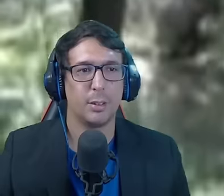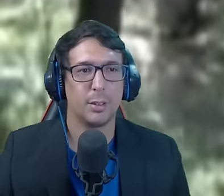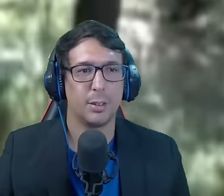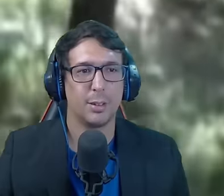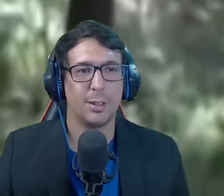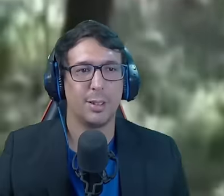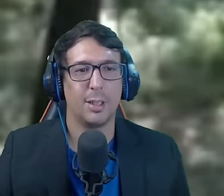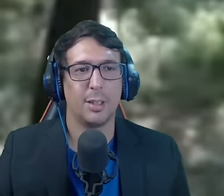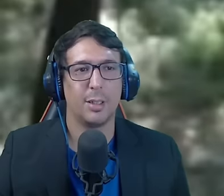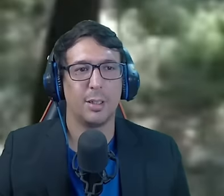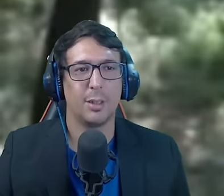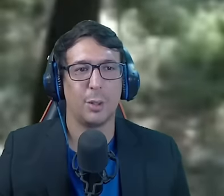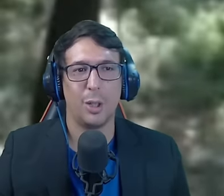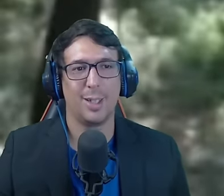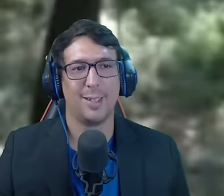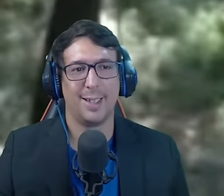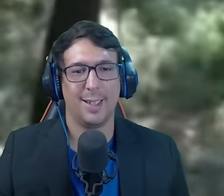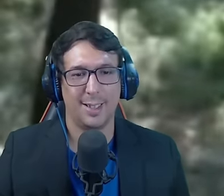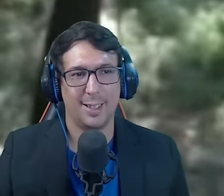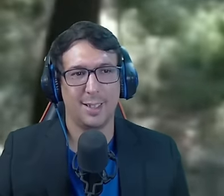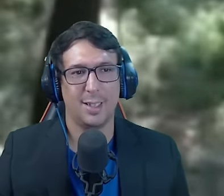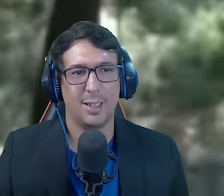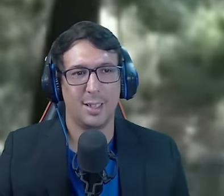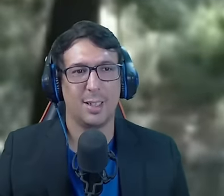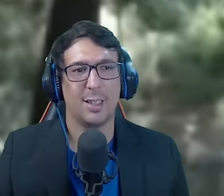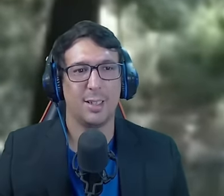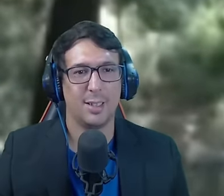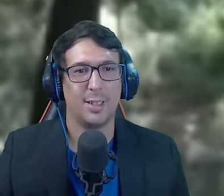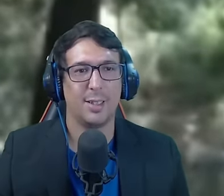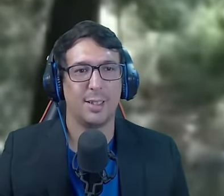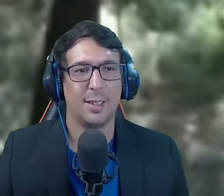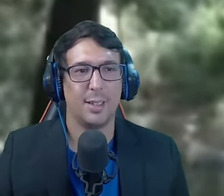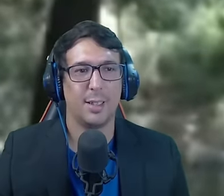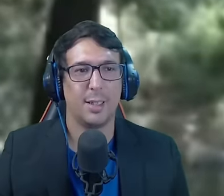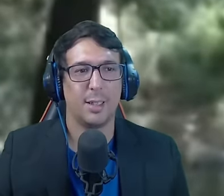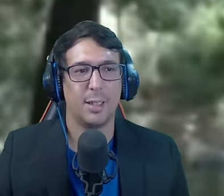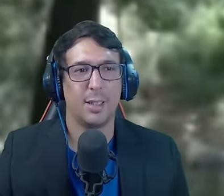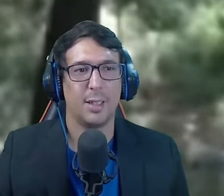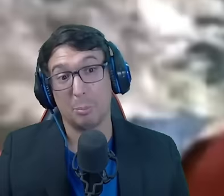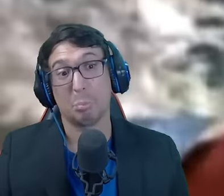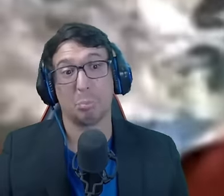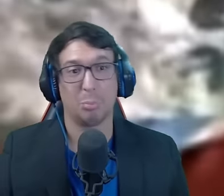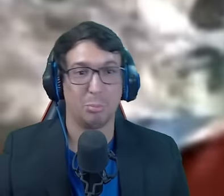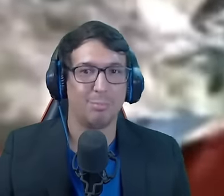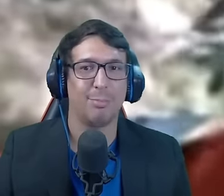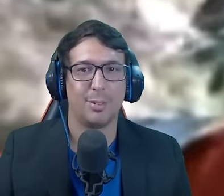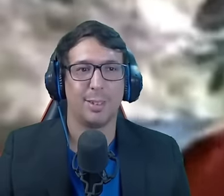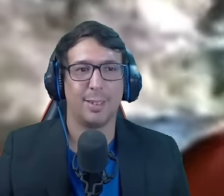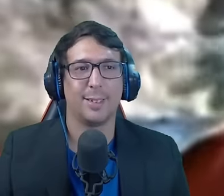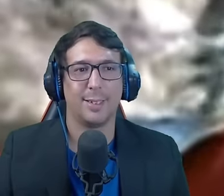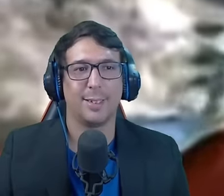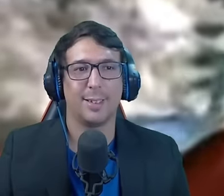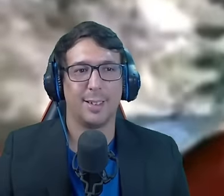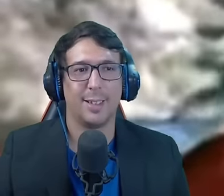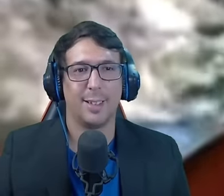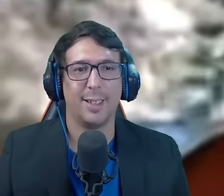Inés. ¿O no? ¿O no? Mejor Concepción de Don Felipe, en honor a mi tío Felipe, que está casada con Inés. Hostia, qué contento va a estar